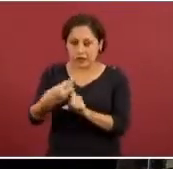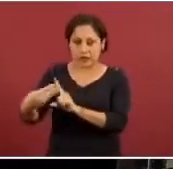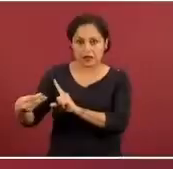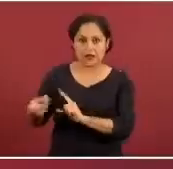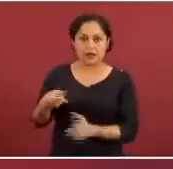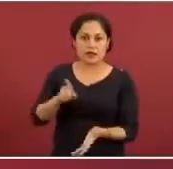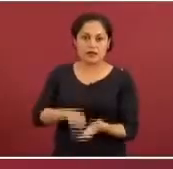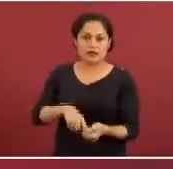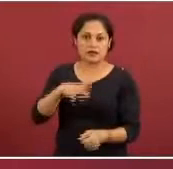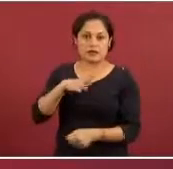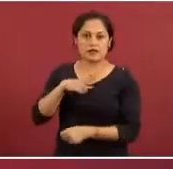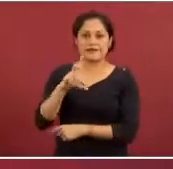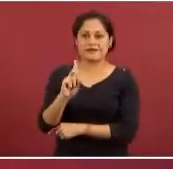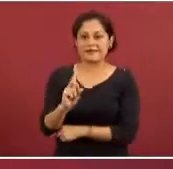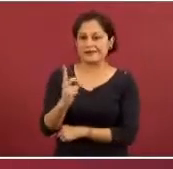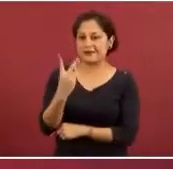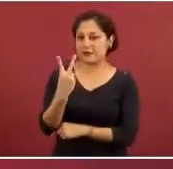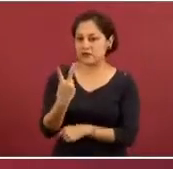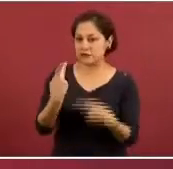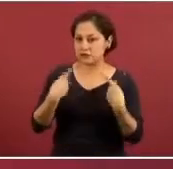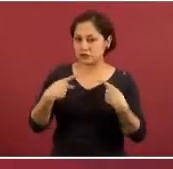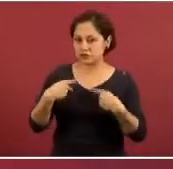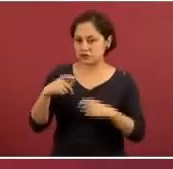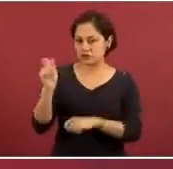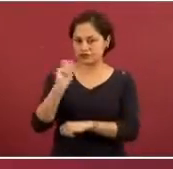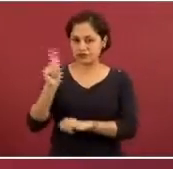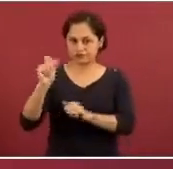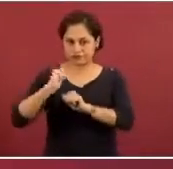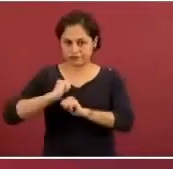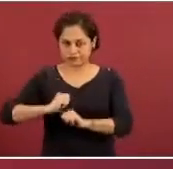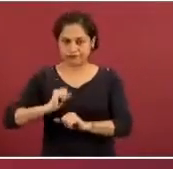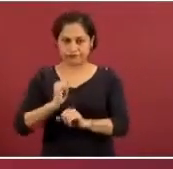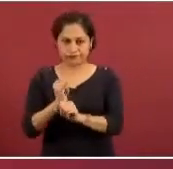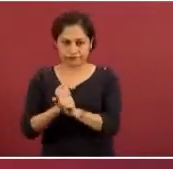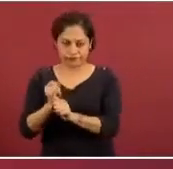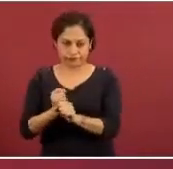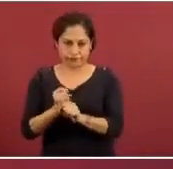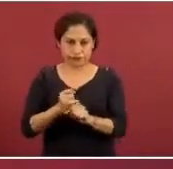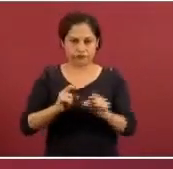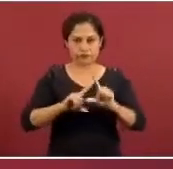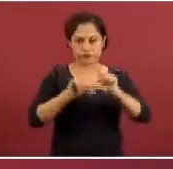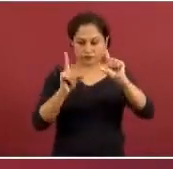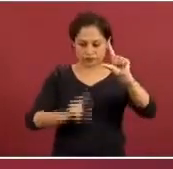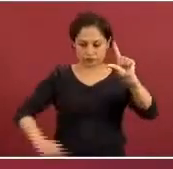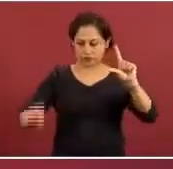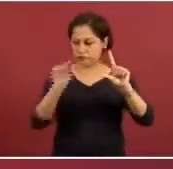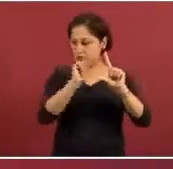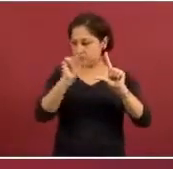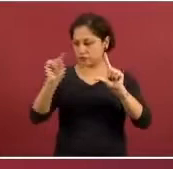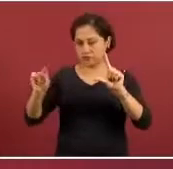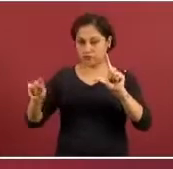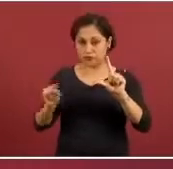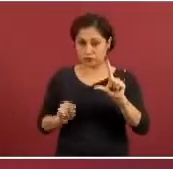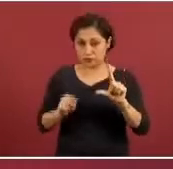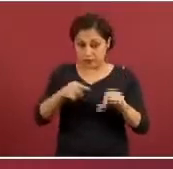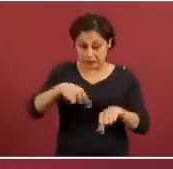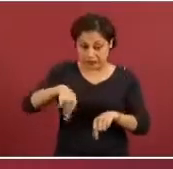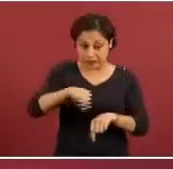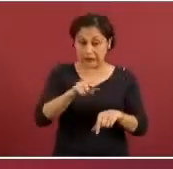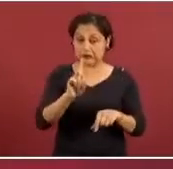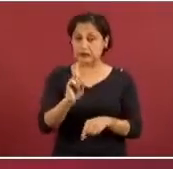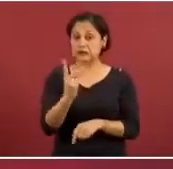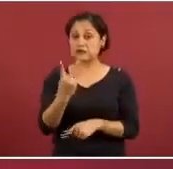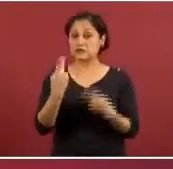epidemiólogas y epidemiólogos a nivel nacional. Estas epidemiólogas y epidemiólogos todos los días trabajan arduamente. Hay que